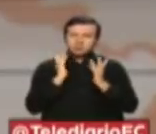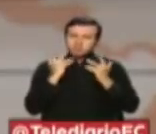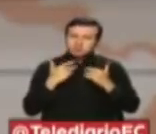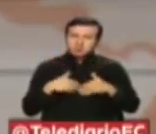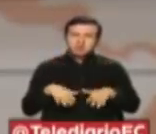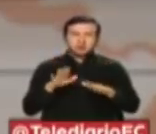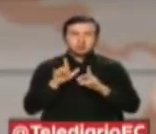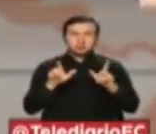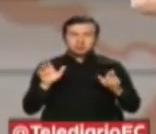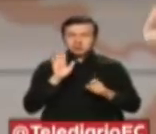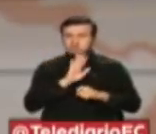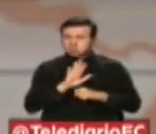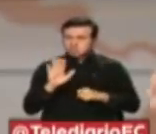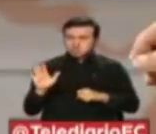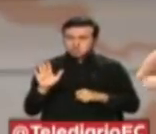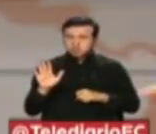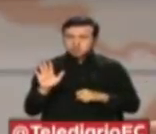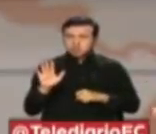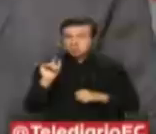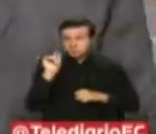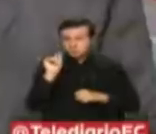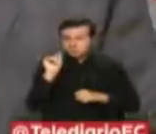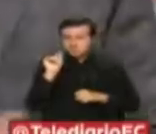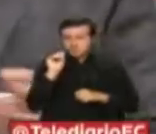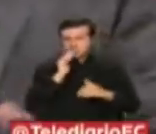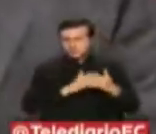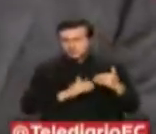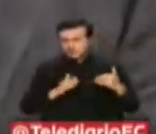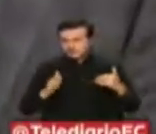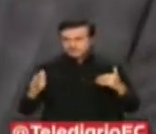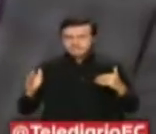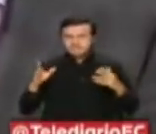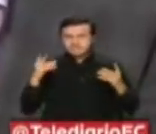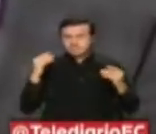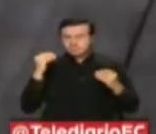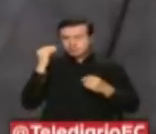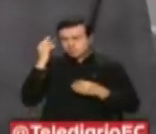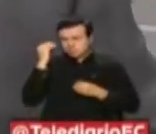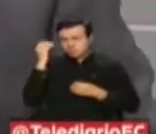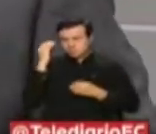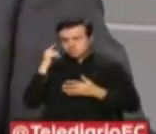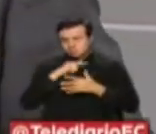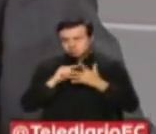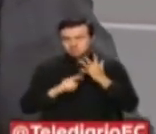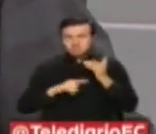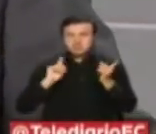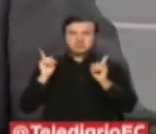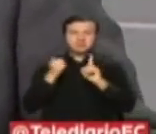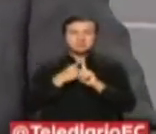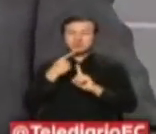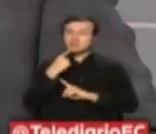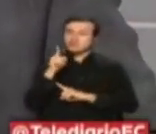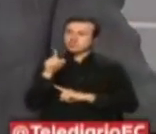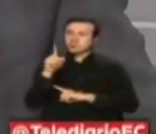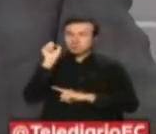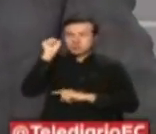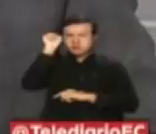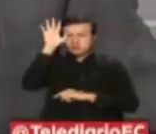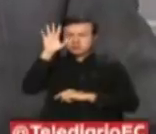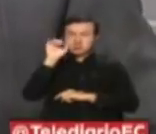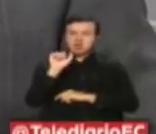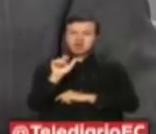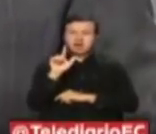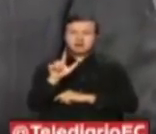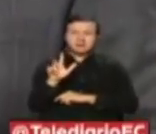uno pueda decir si se les permite me vamos por partes porque usted ha firmado varias cosas lo primero es que en su vídeo